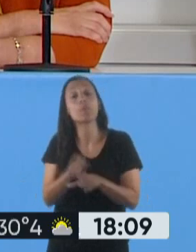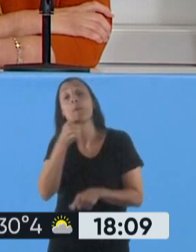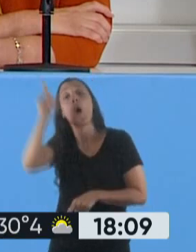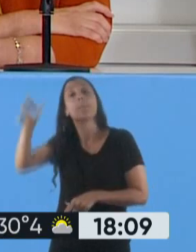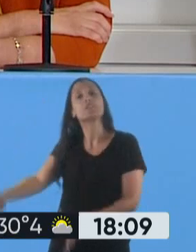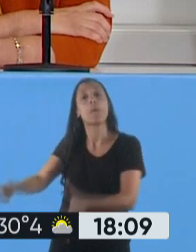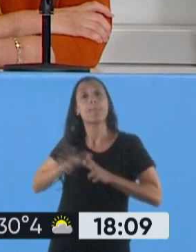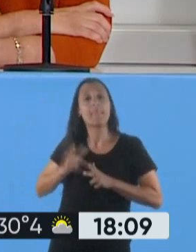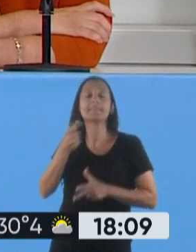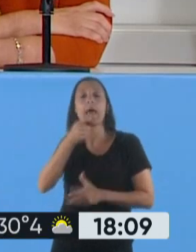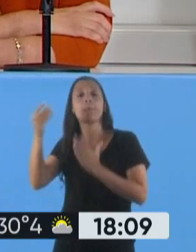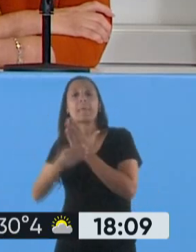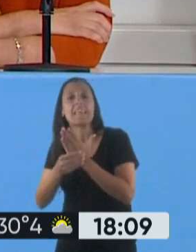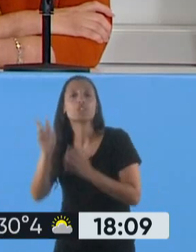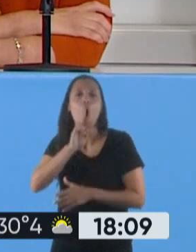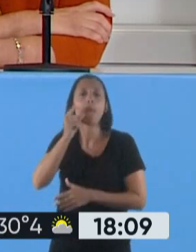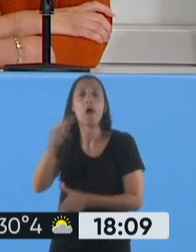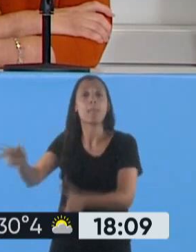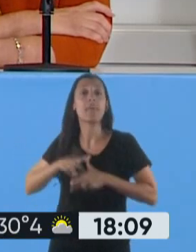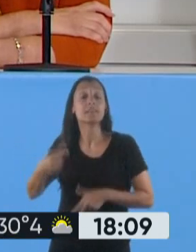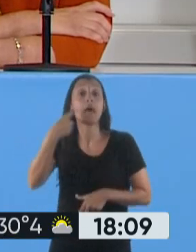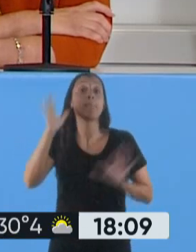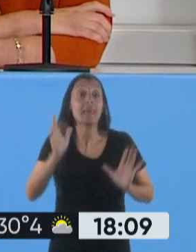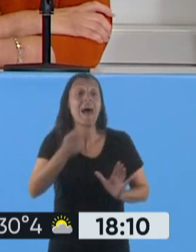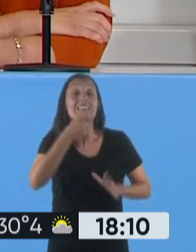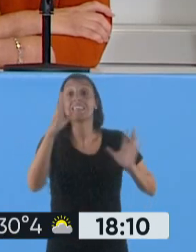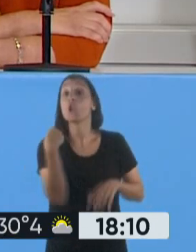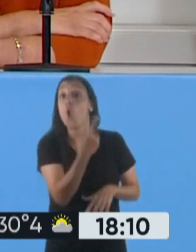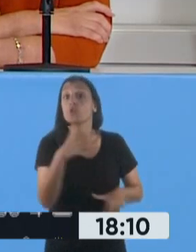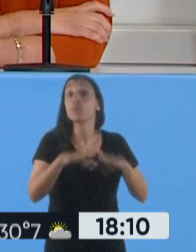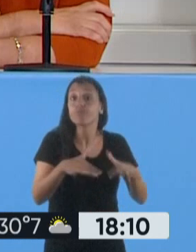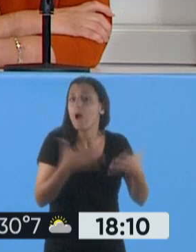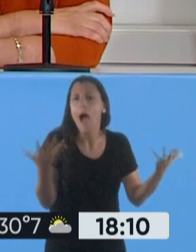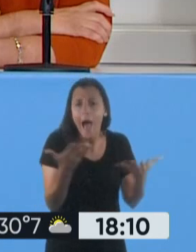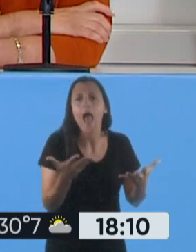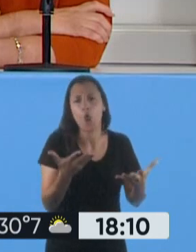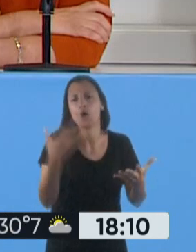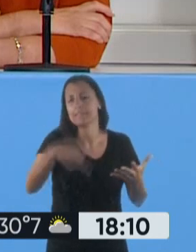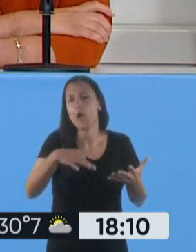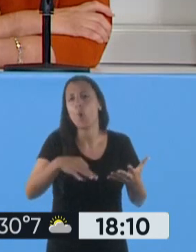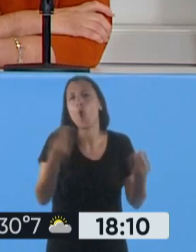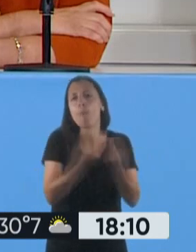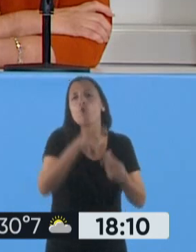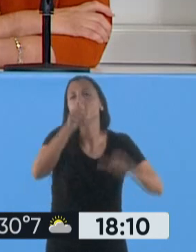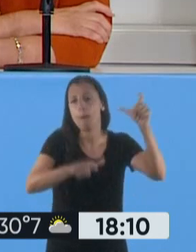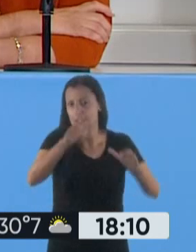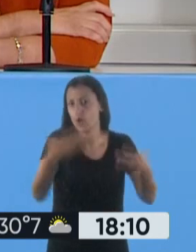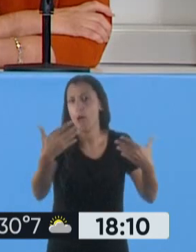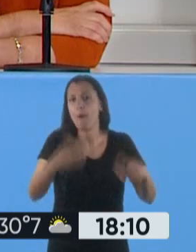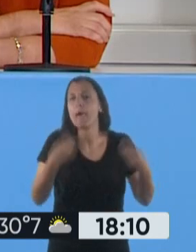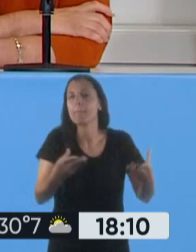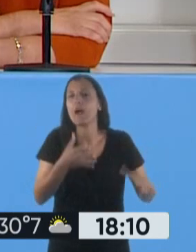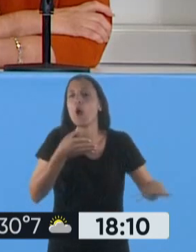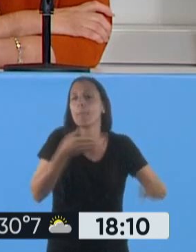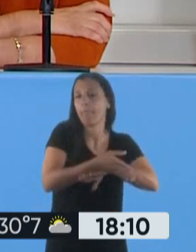me dice, un ministro o una ministra viene y me dice, escúchame, si hacemos esto, tantas personas van a acceder a mejores condiciones, yo digo,